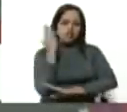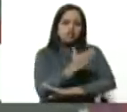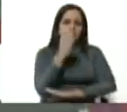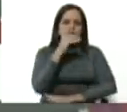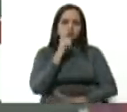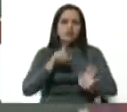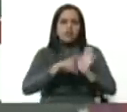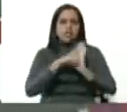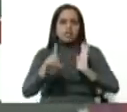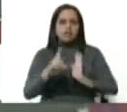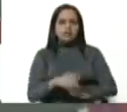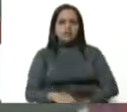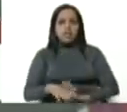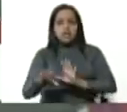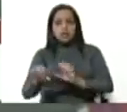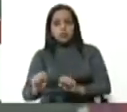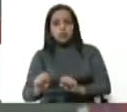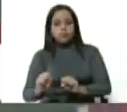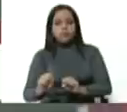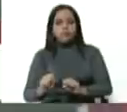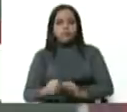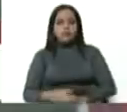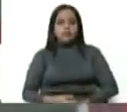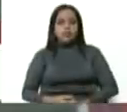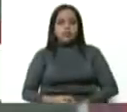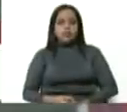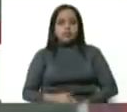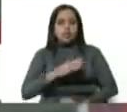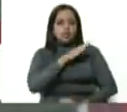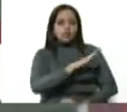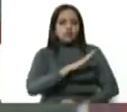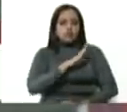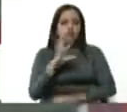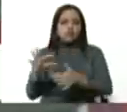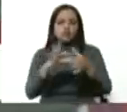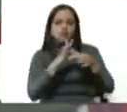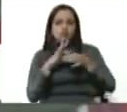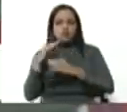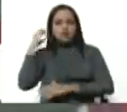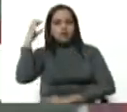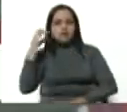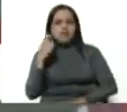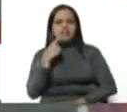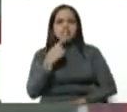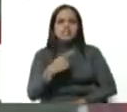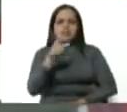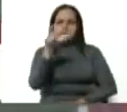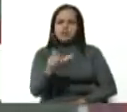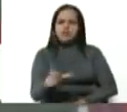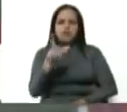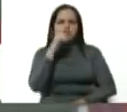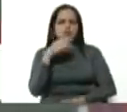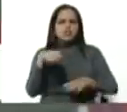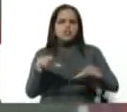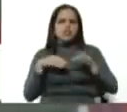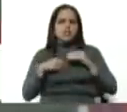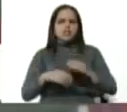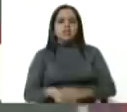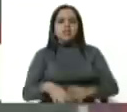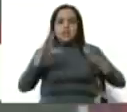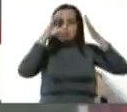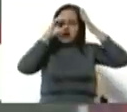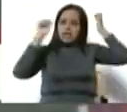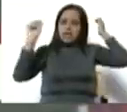ilegales tomadas por el Consejo de la Unión Europea, declarar persona no grata a la embajadora de la Unión